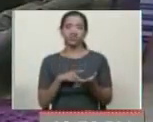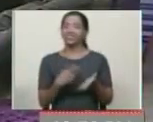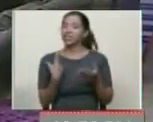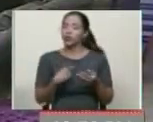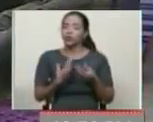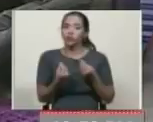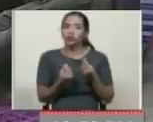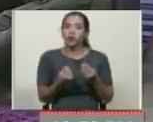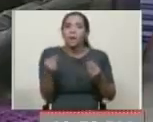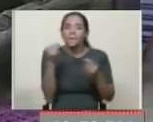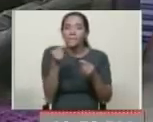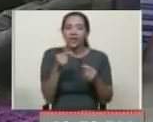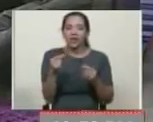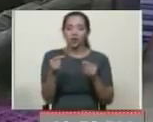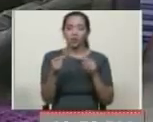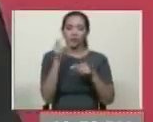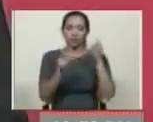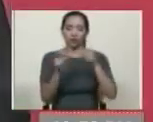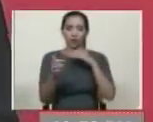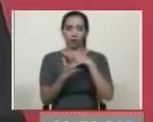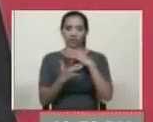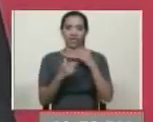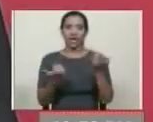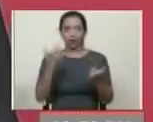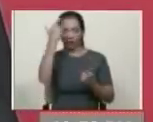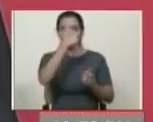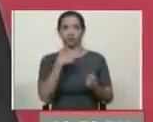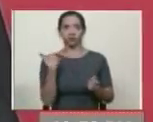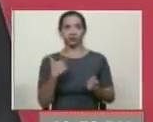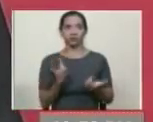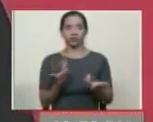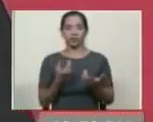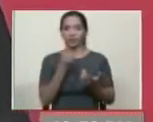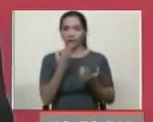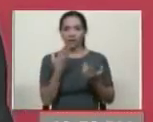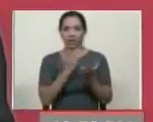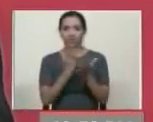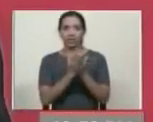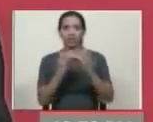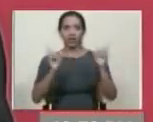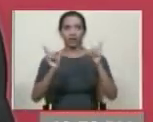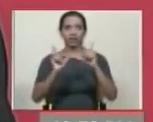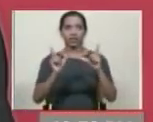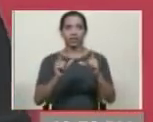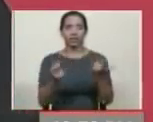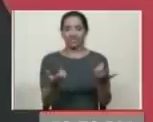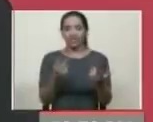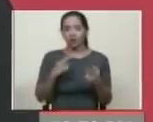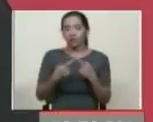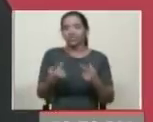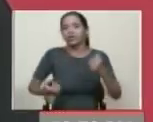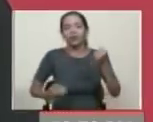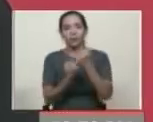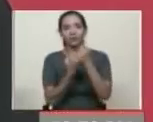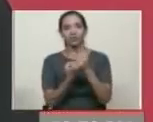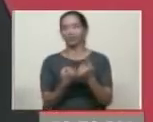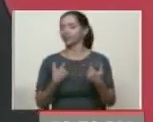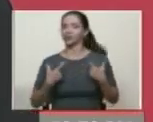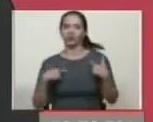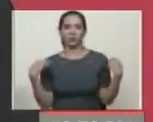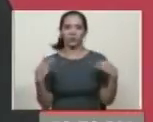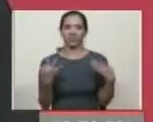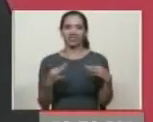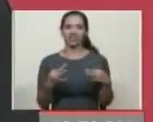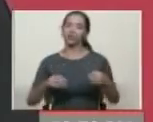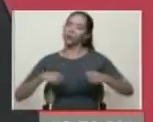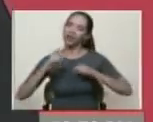menos personas conectadas que cuando yo aparezco, la gente me ve constantemente en la pantalla. Entonces, ese tipo de cosas las tenemos que potenciar. Yo particularmente soy más de